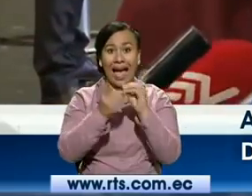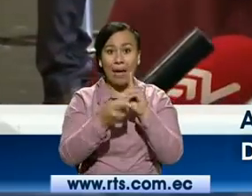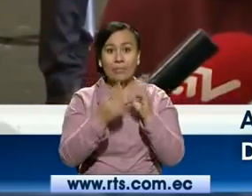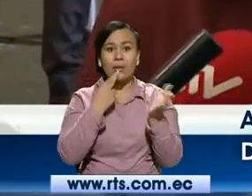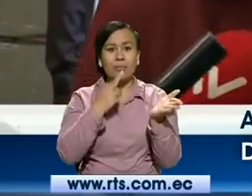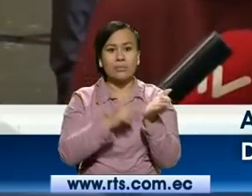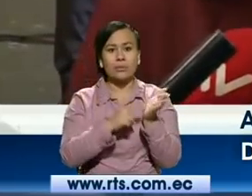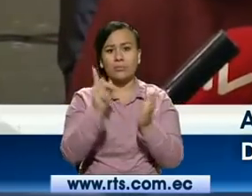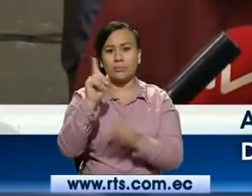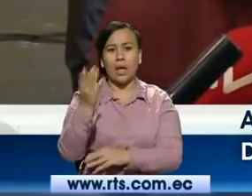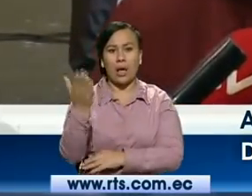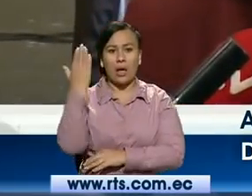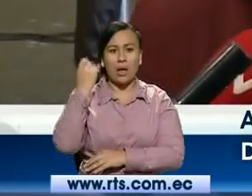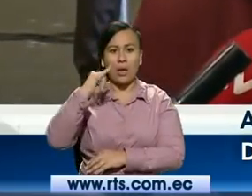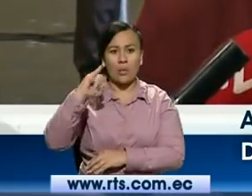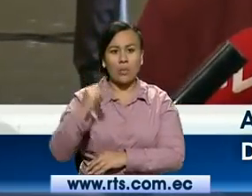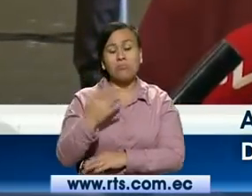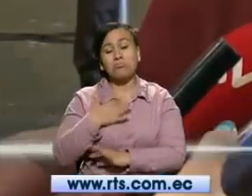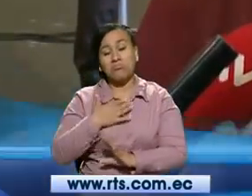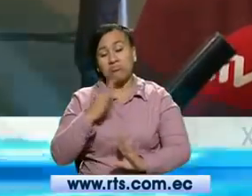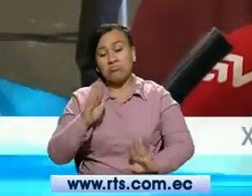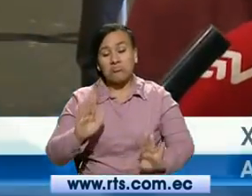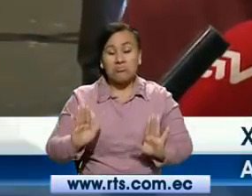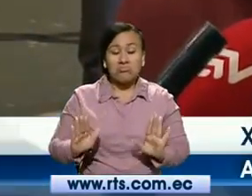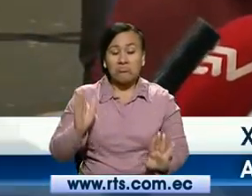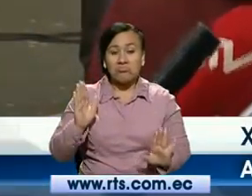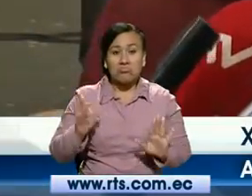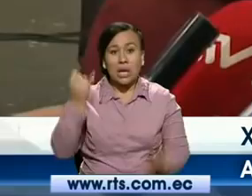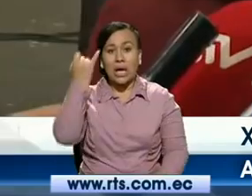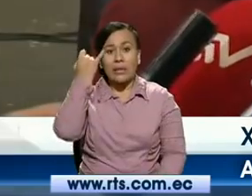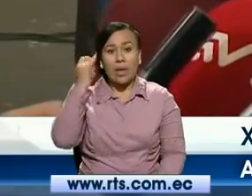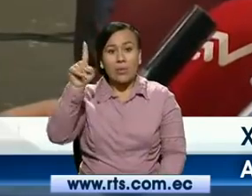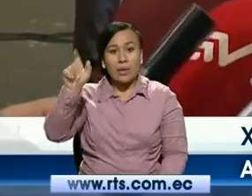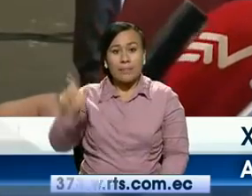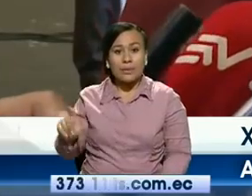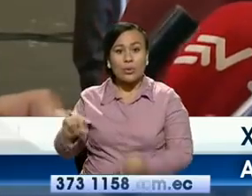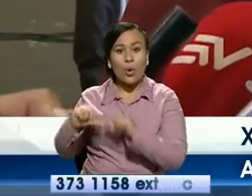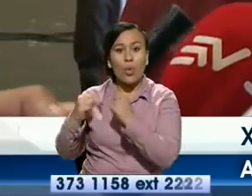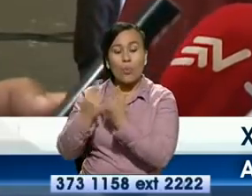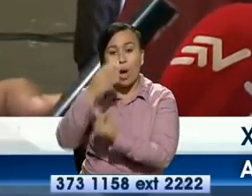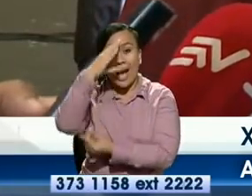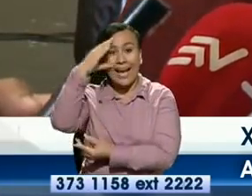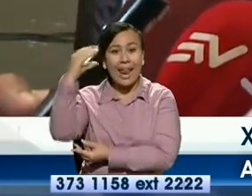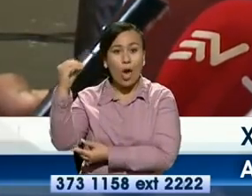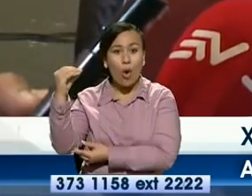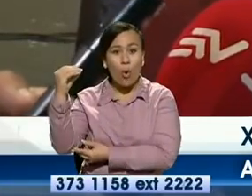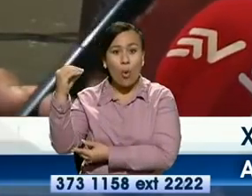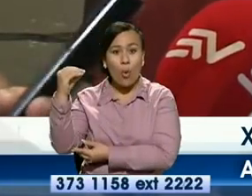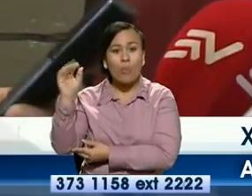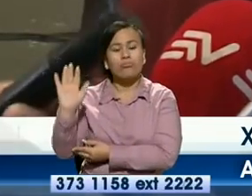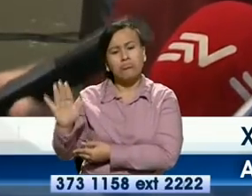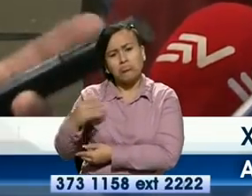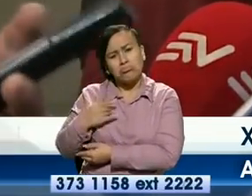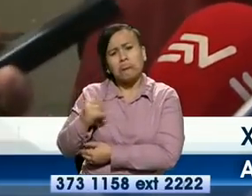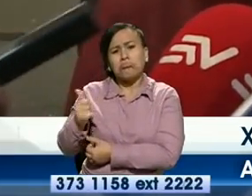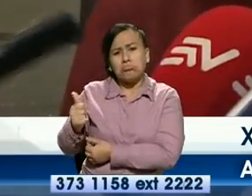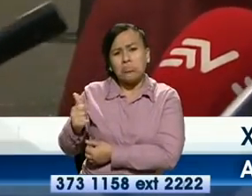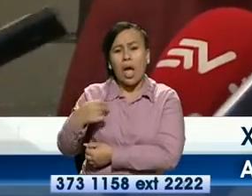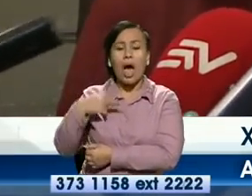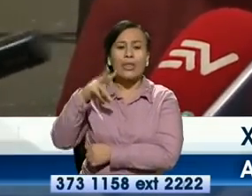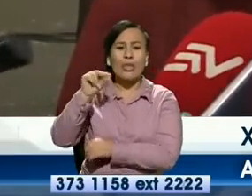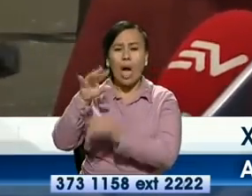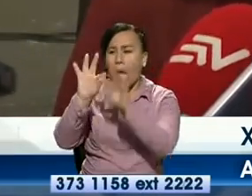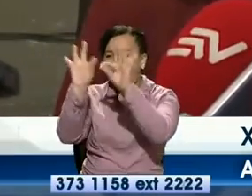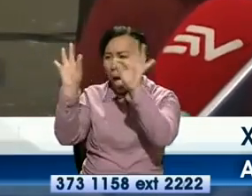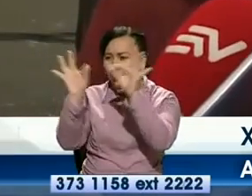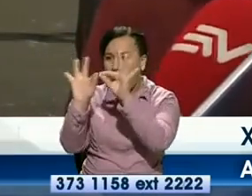resolución del jueves fue una propuesta presentada por un legislador de CREO. No estuvimos de acuerdo con el texto y por eso